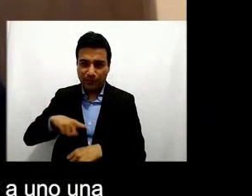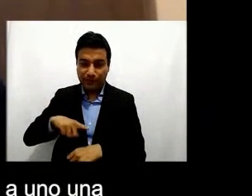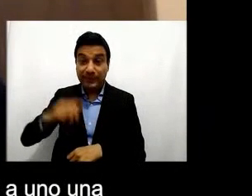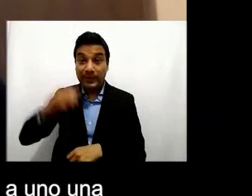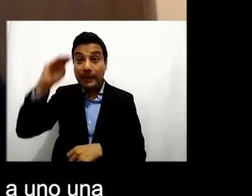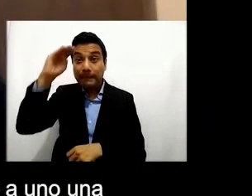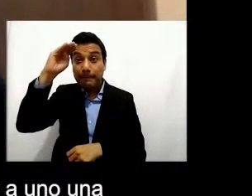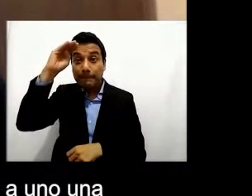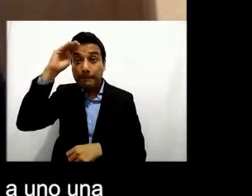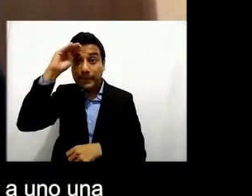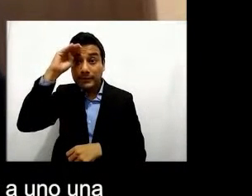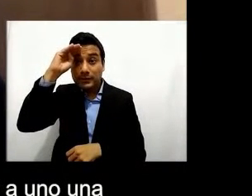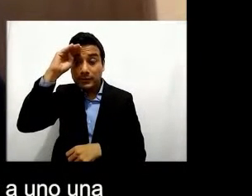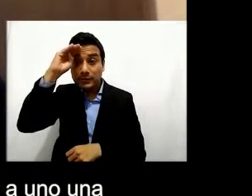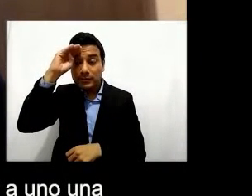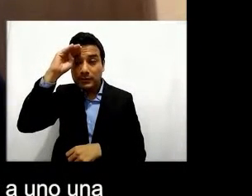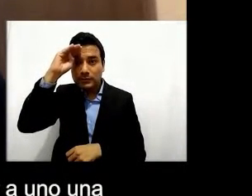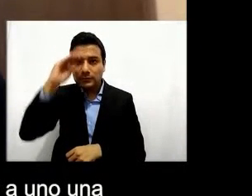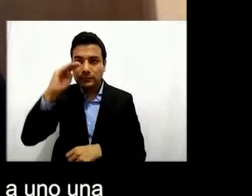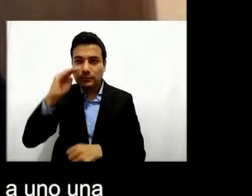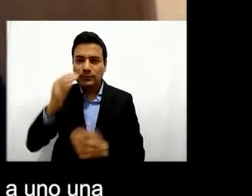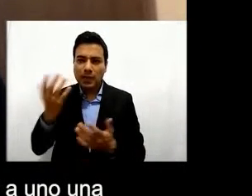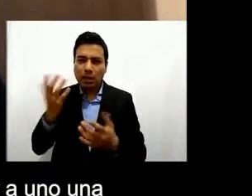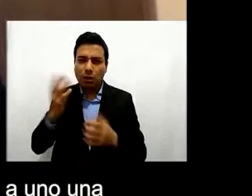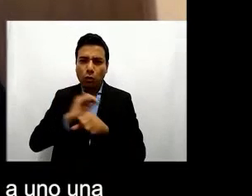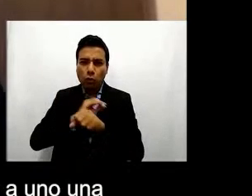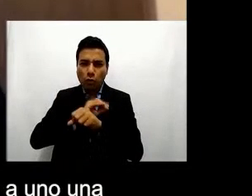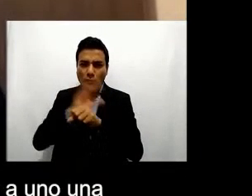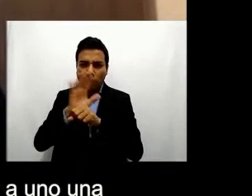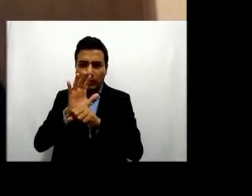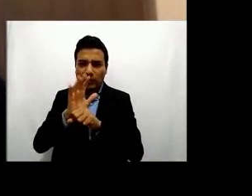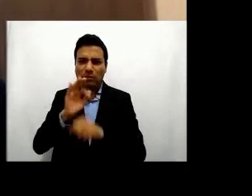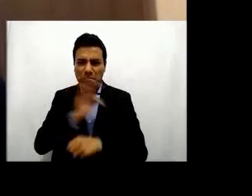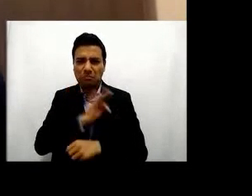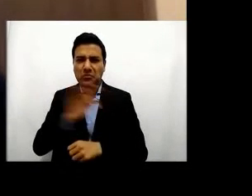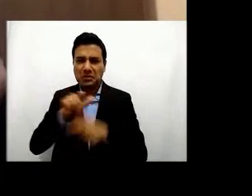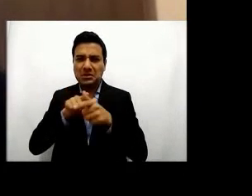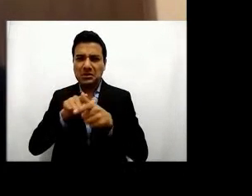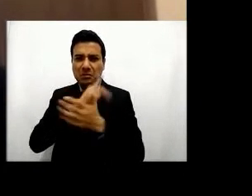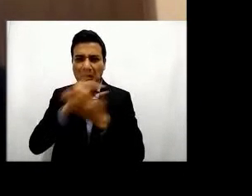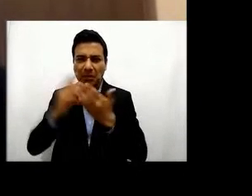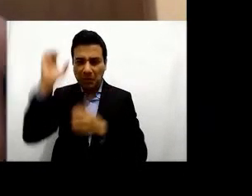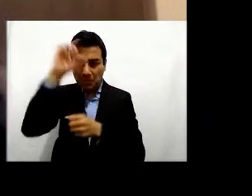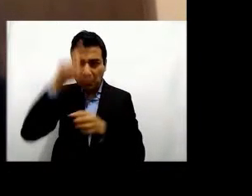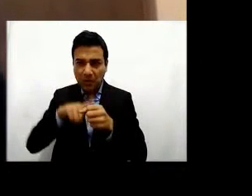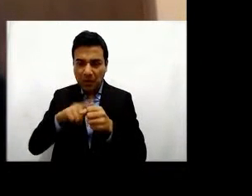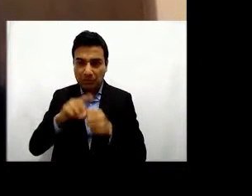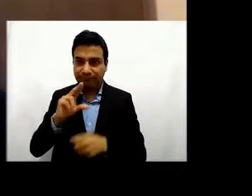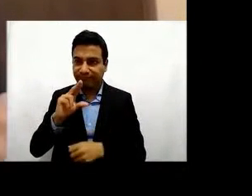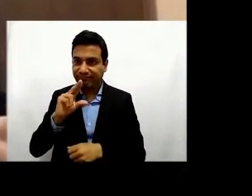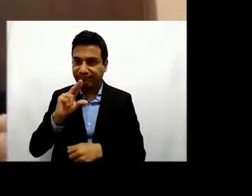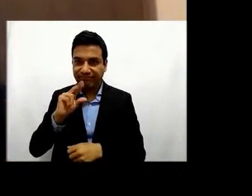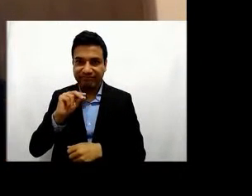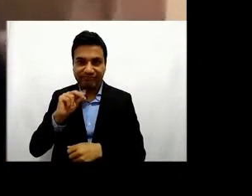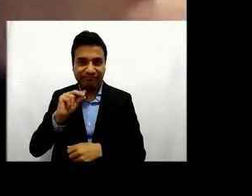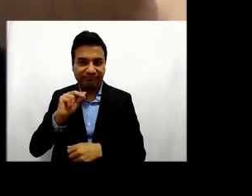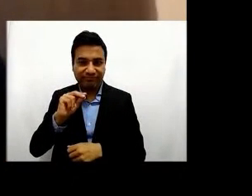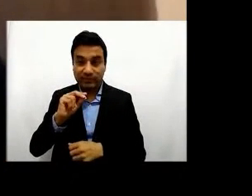atender a una contingencia como la que estamos viviendo actualmente, ¿no? De manera que lo que de alguna